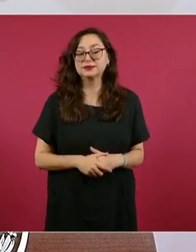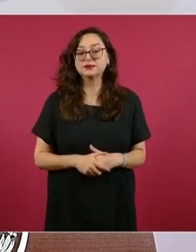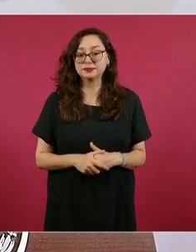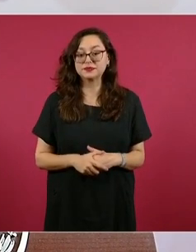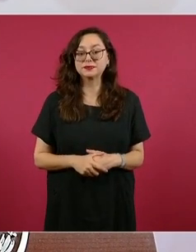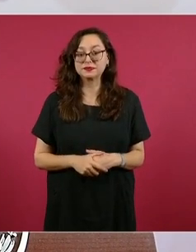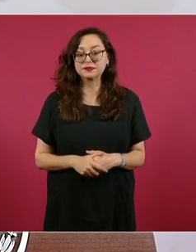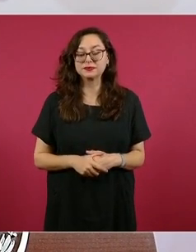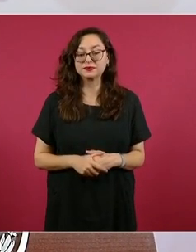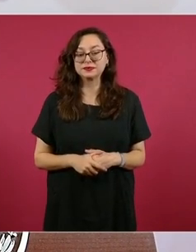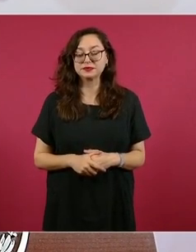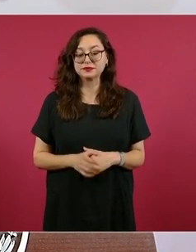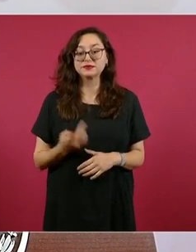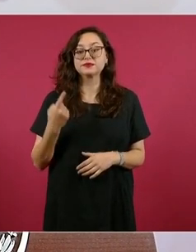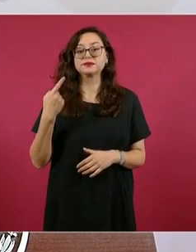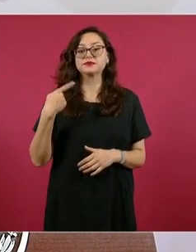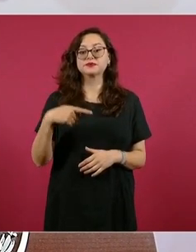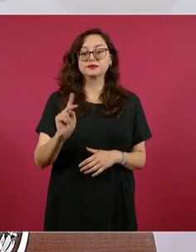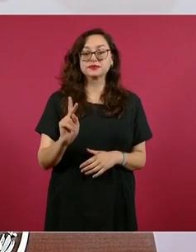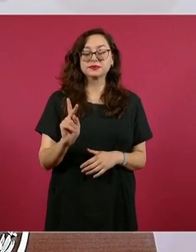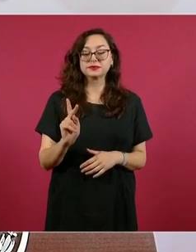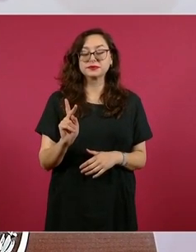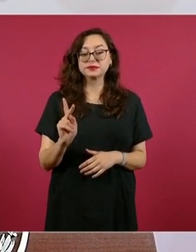eso es bastante fuerte, pero